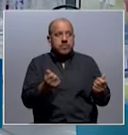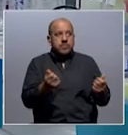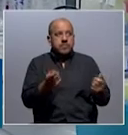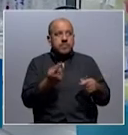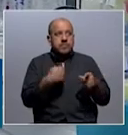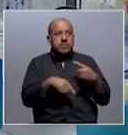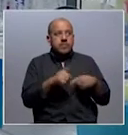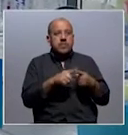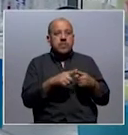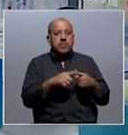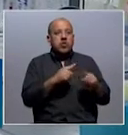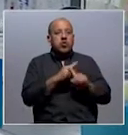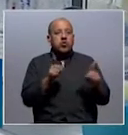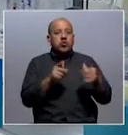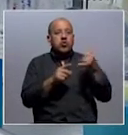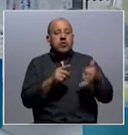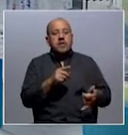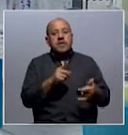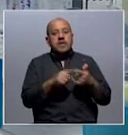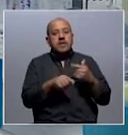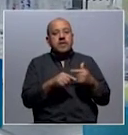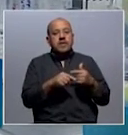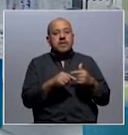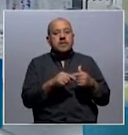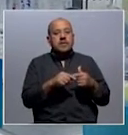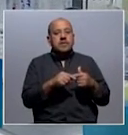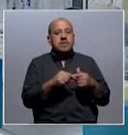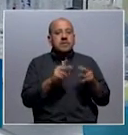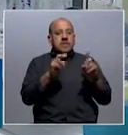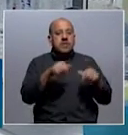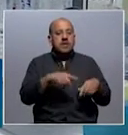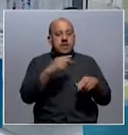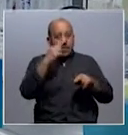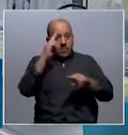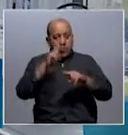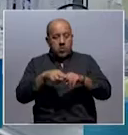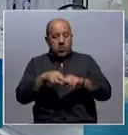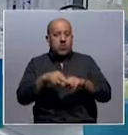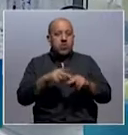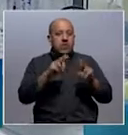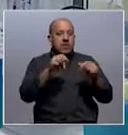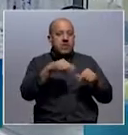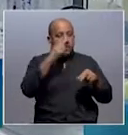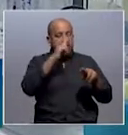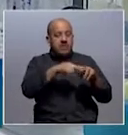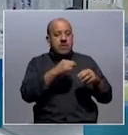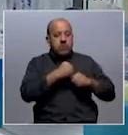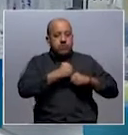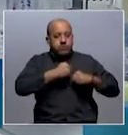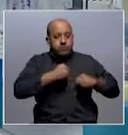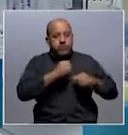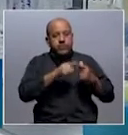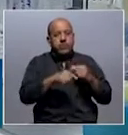no tienen los parámetros de morbilidad asociados a este a las enfermedades asociadas a la obesidad